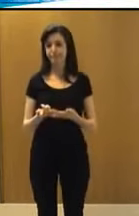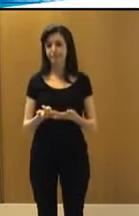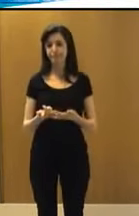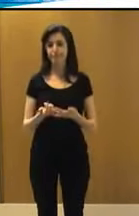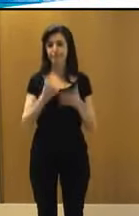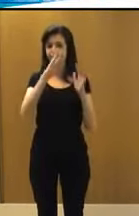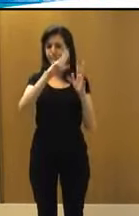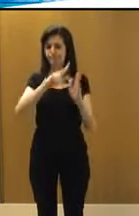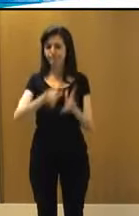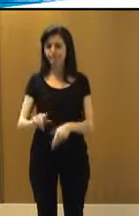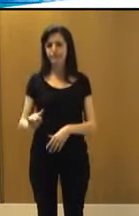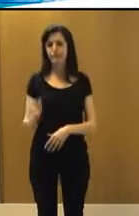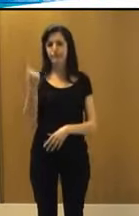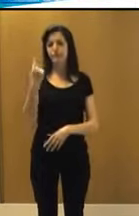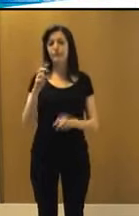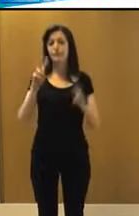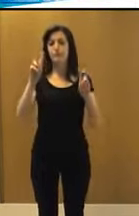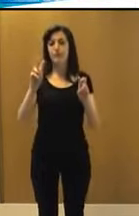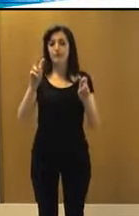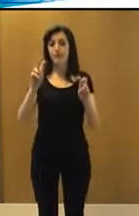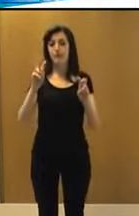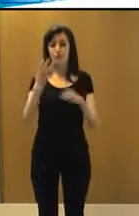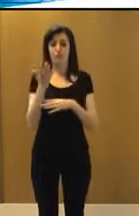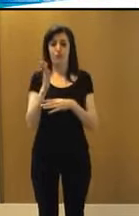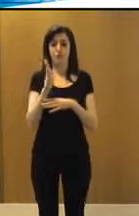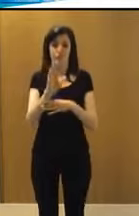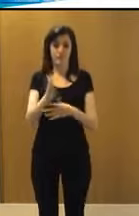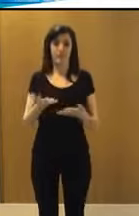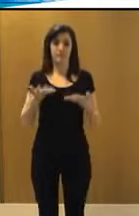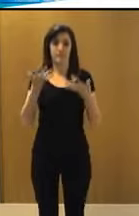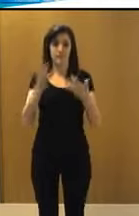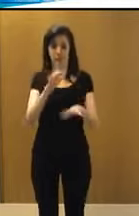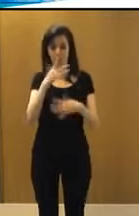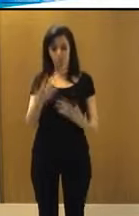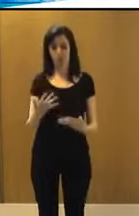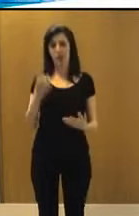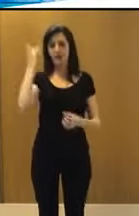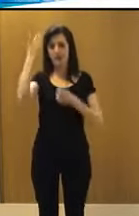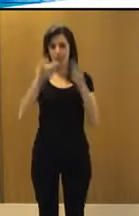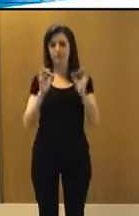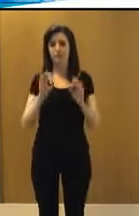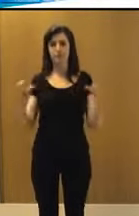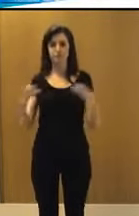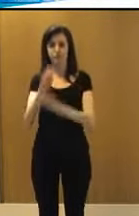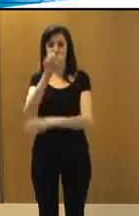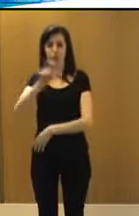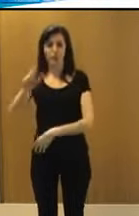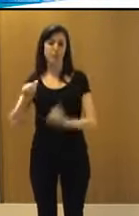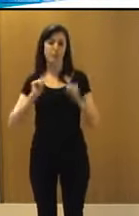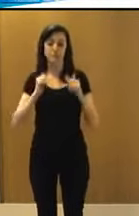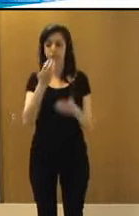Entonces, hicimos un primer sondeo sobre la valoración de la oferta actual que hay de actividades para este grupo de